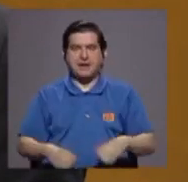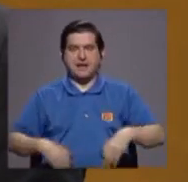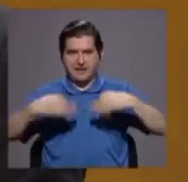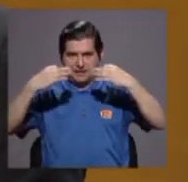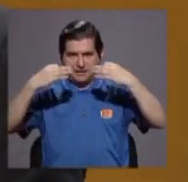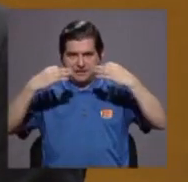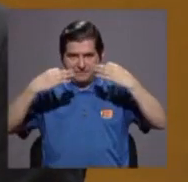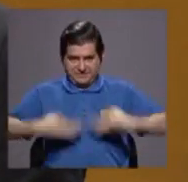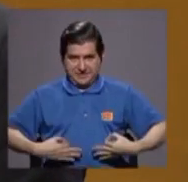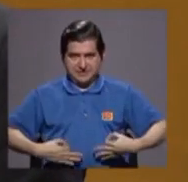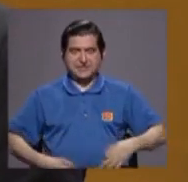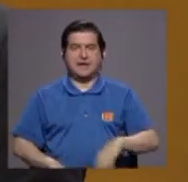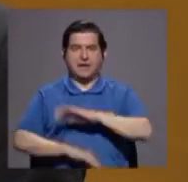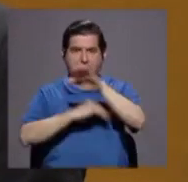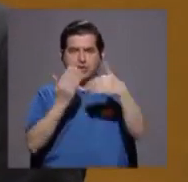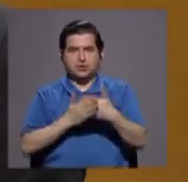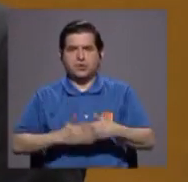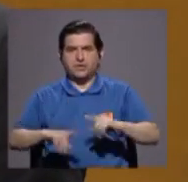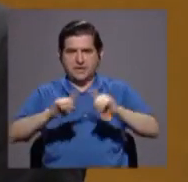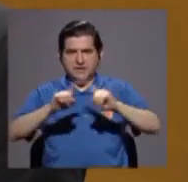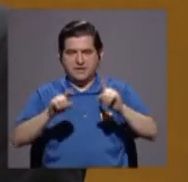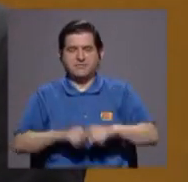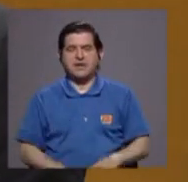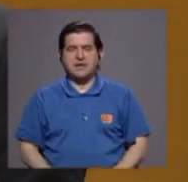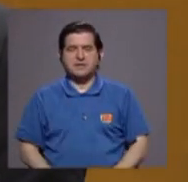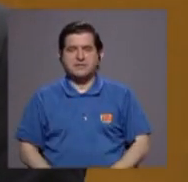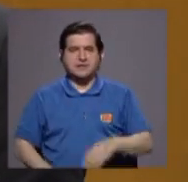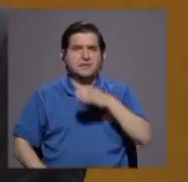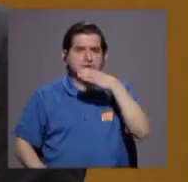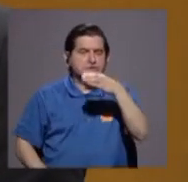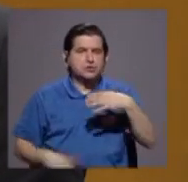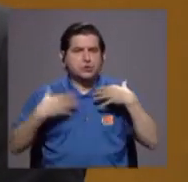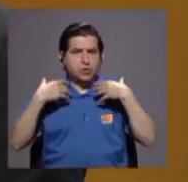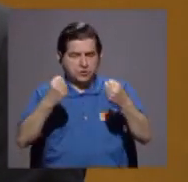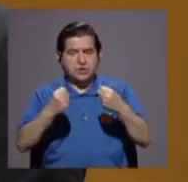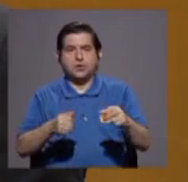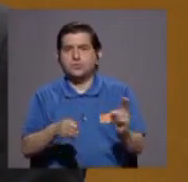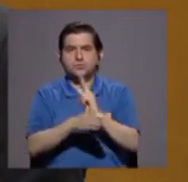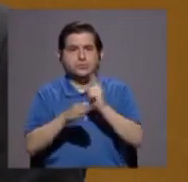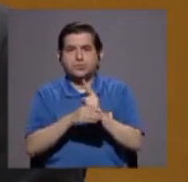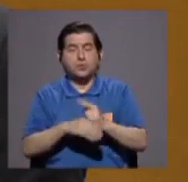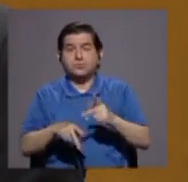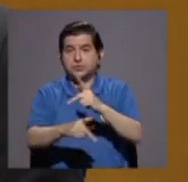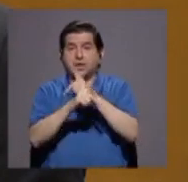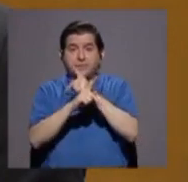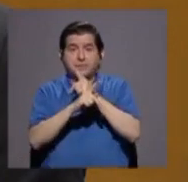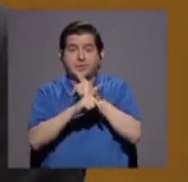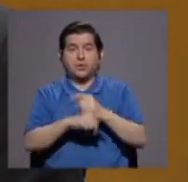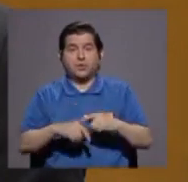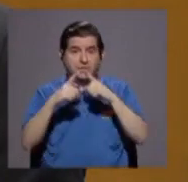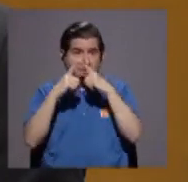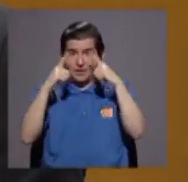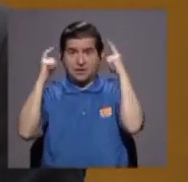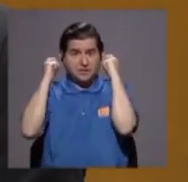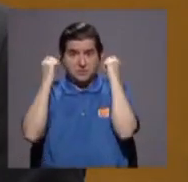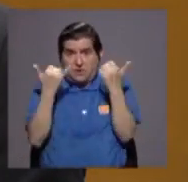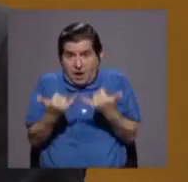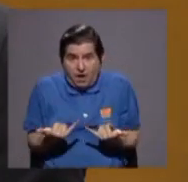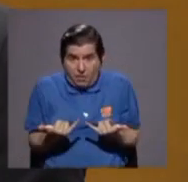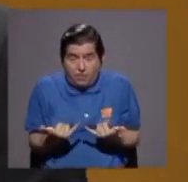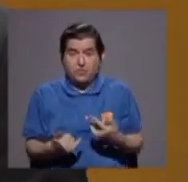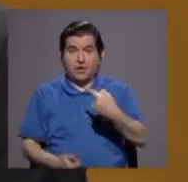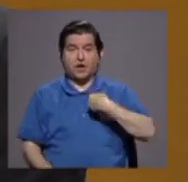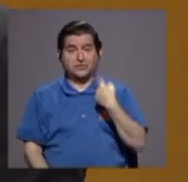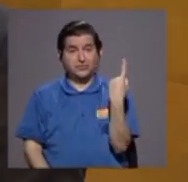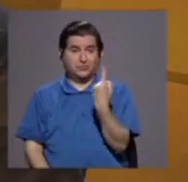medidas de salud. No estamos usando protección facial porque